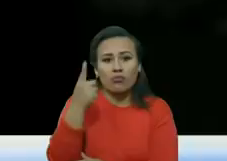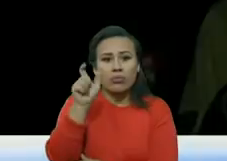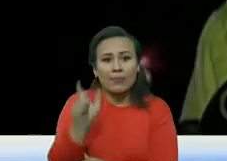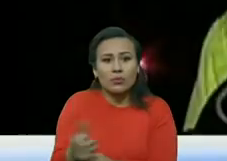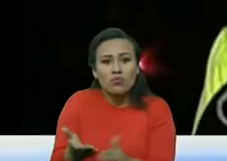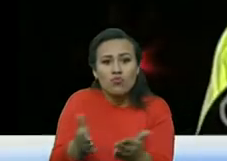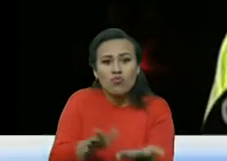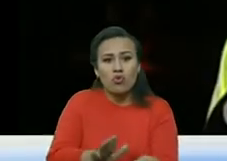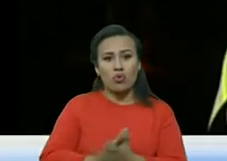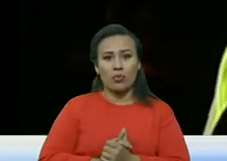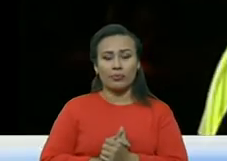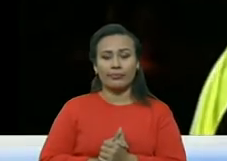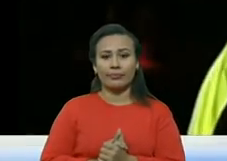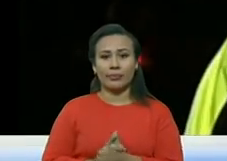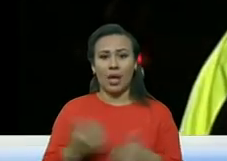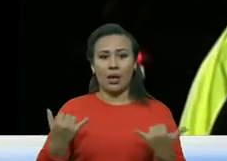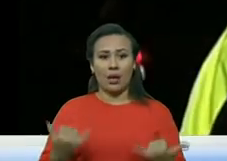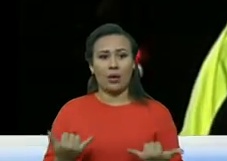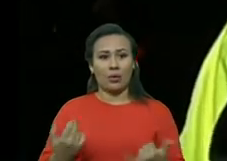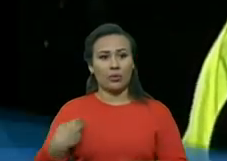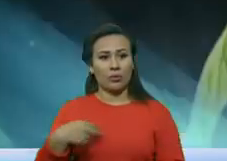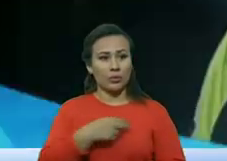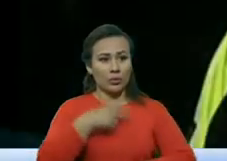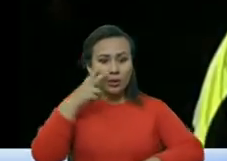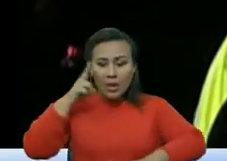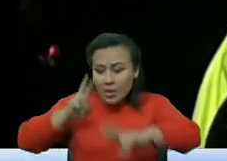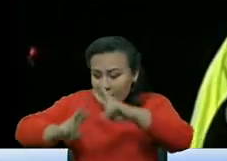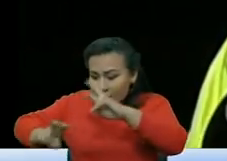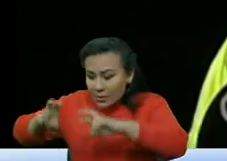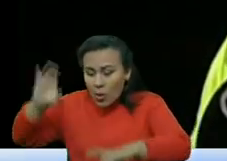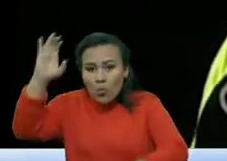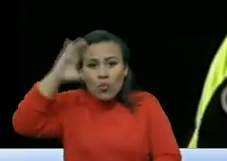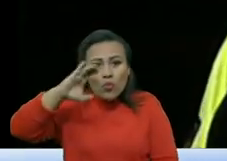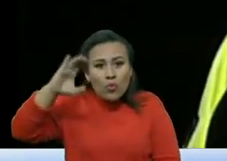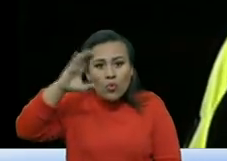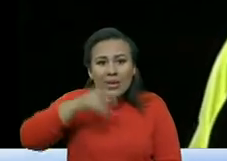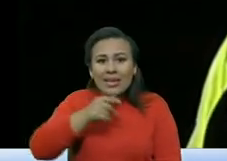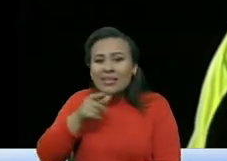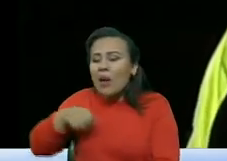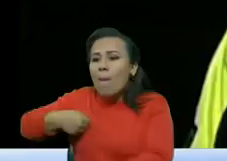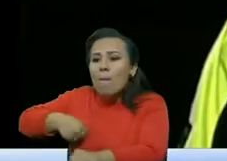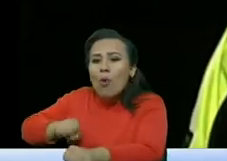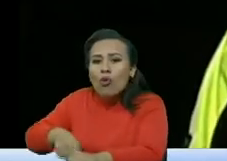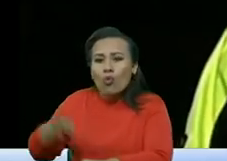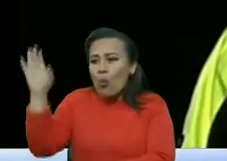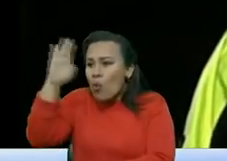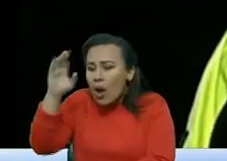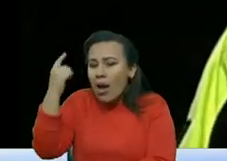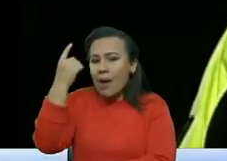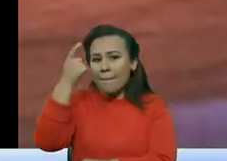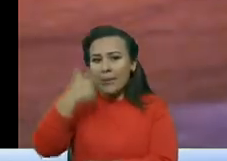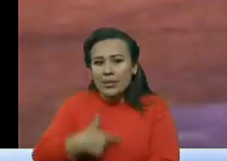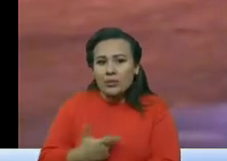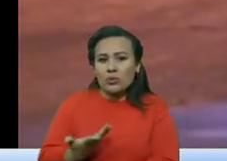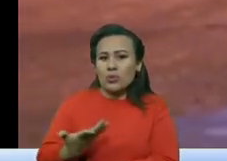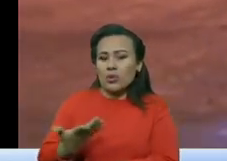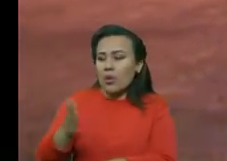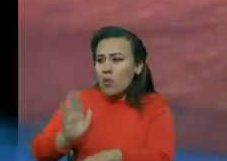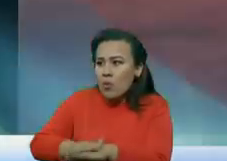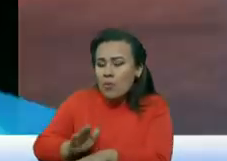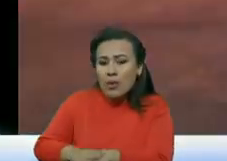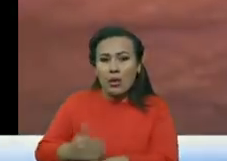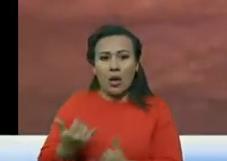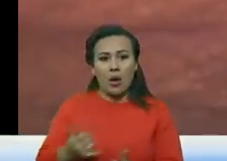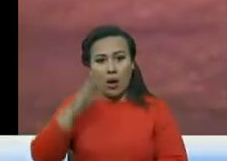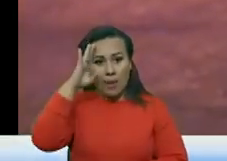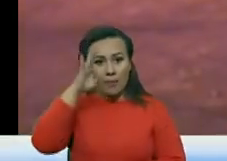señor. Pues en este momento nos encontramos haciendo la respectiva búsqueda de esta motocicleta, de estas personas, los operativos de la